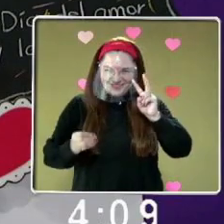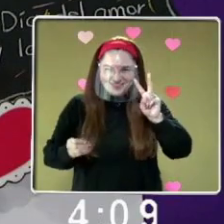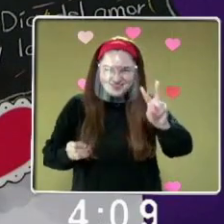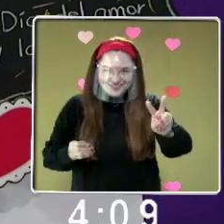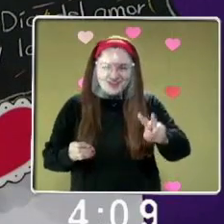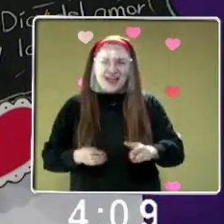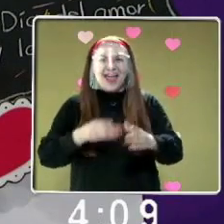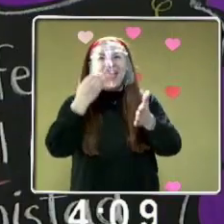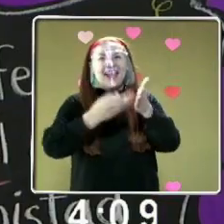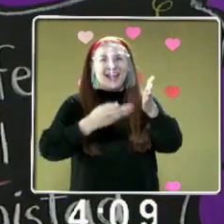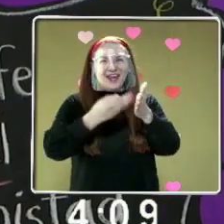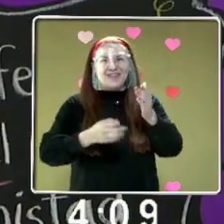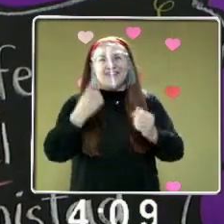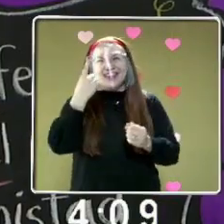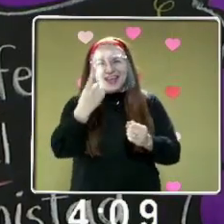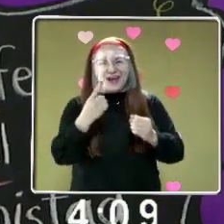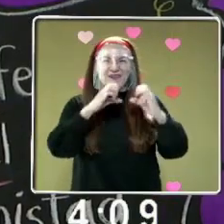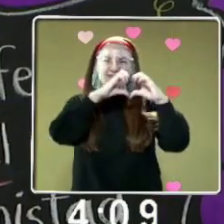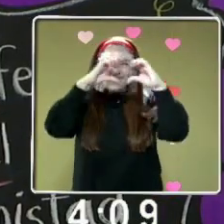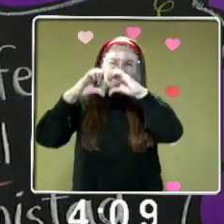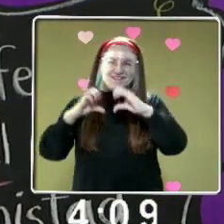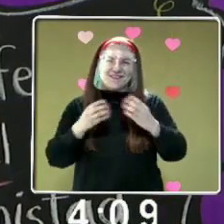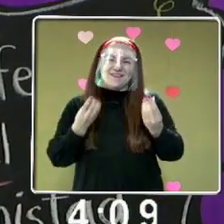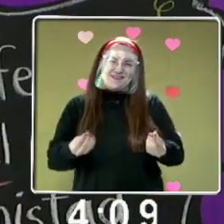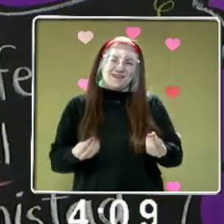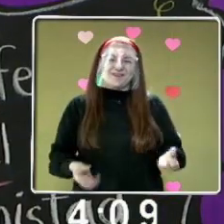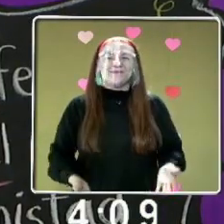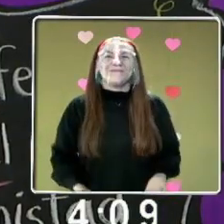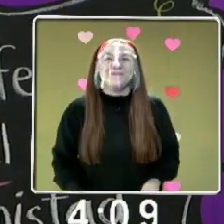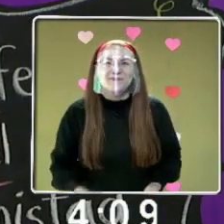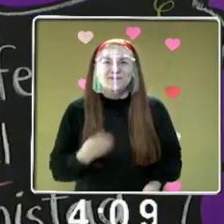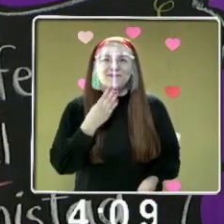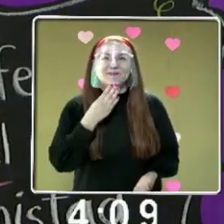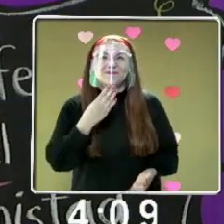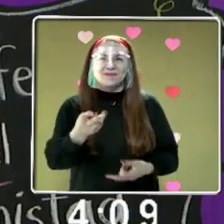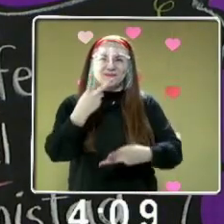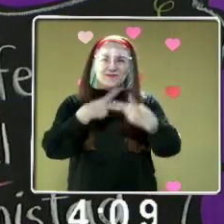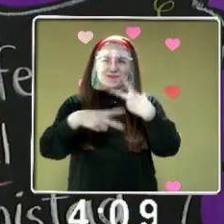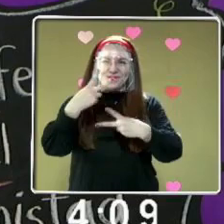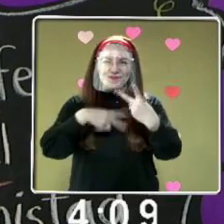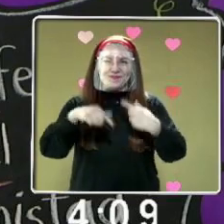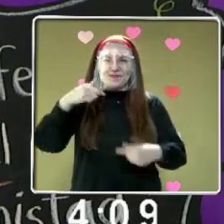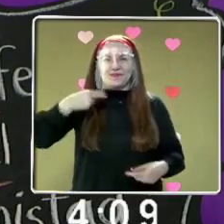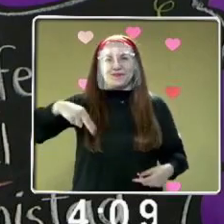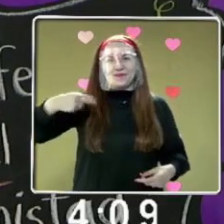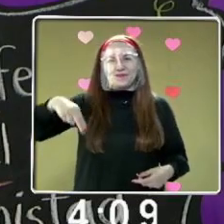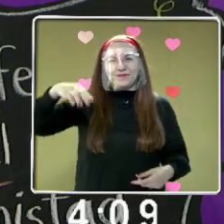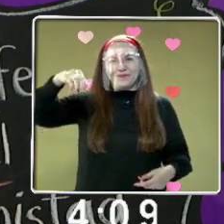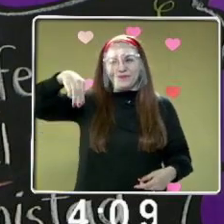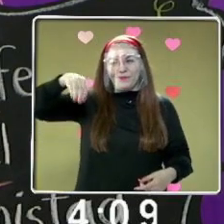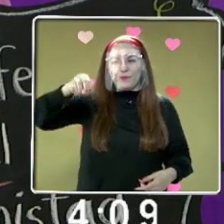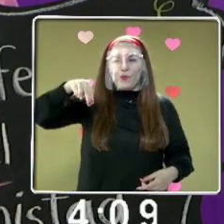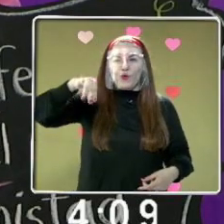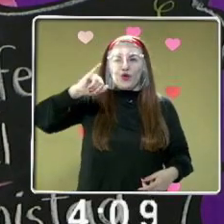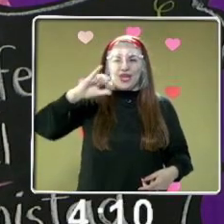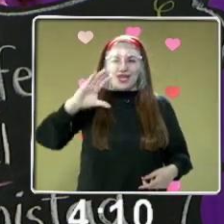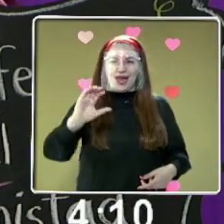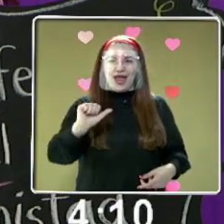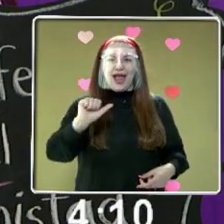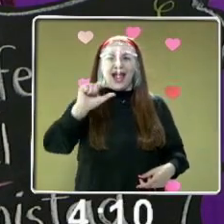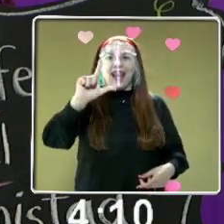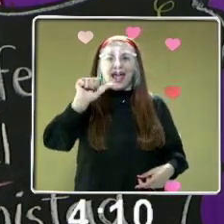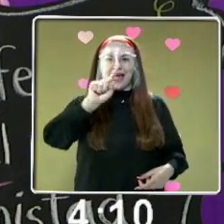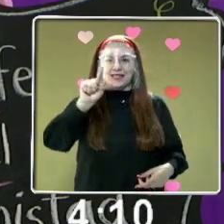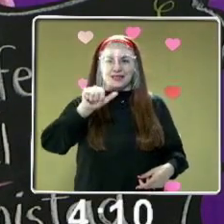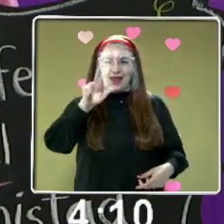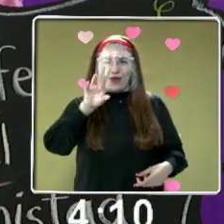faltó uno chiquitito, ¿verdad? Y bueno, pues le damos la cordial bienvenida. Mi nombre es Mónica Lázaro y como siempre me acompaña mi maestra.